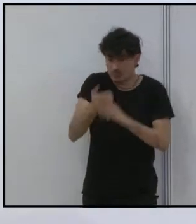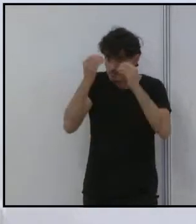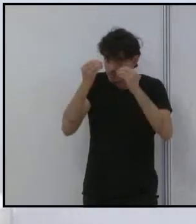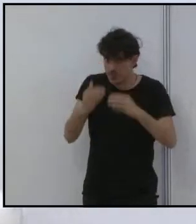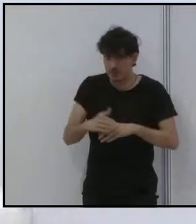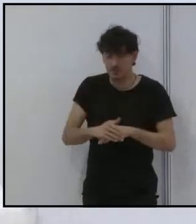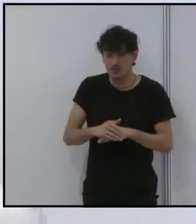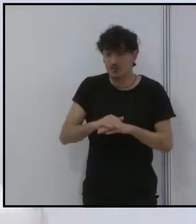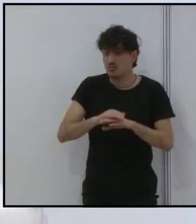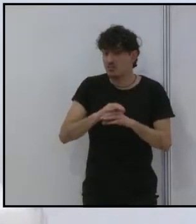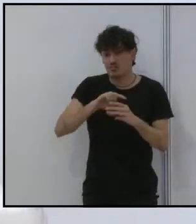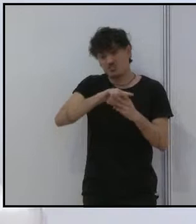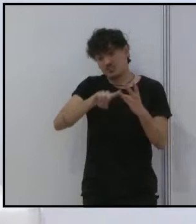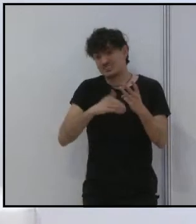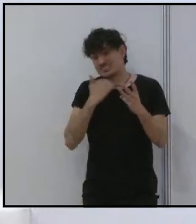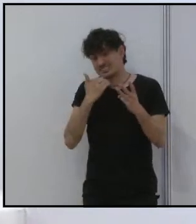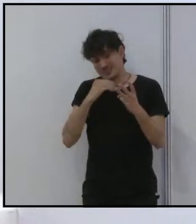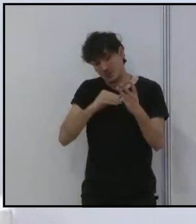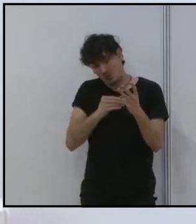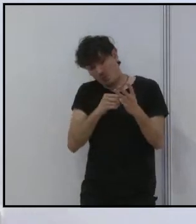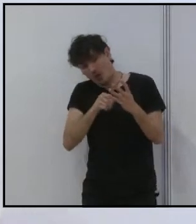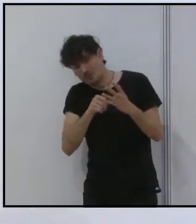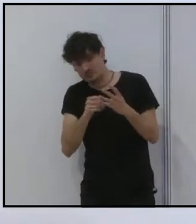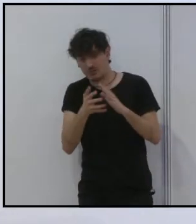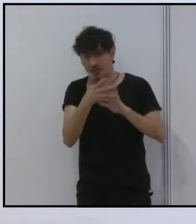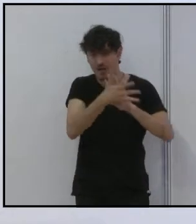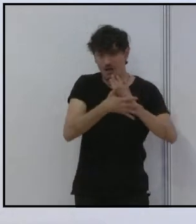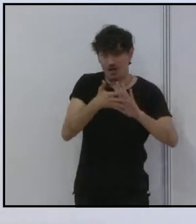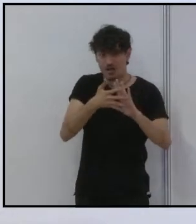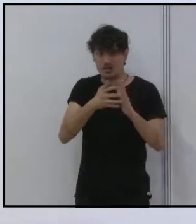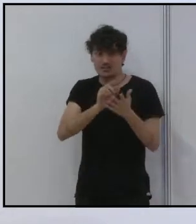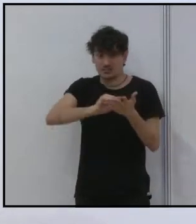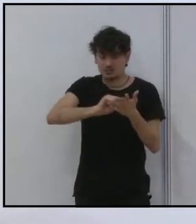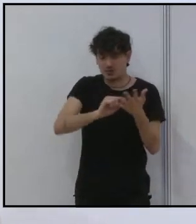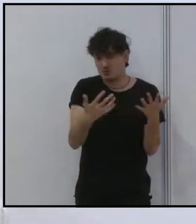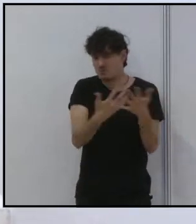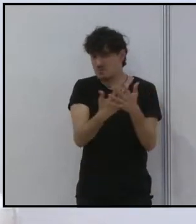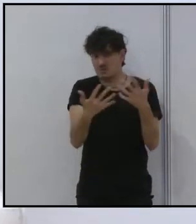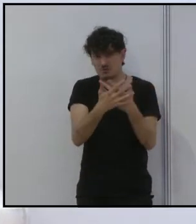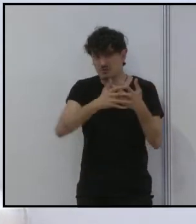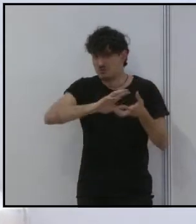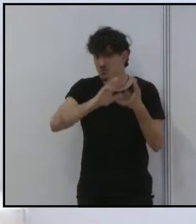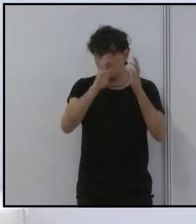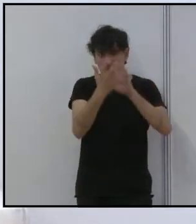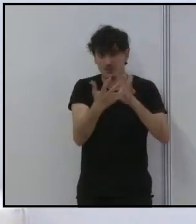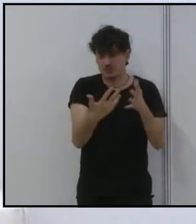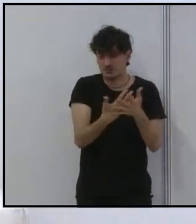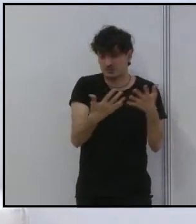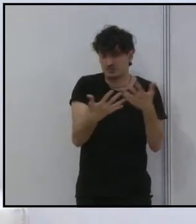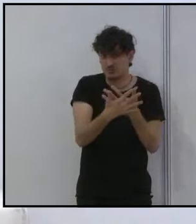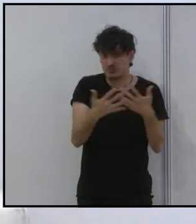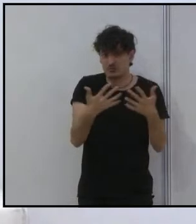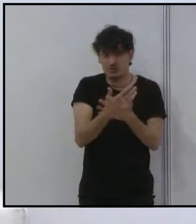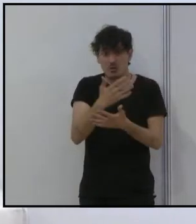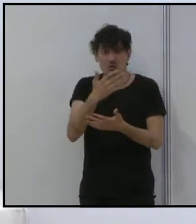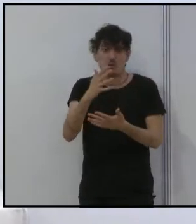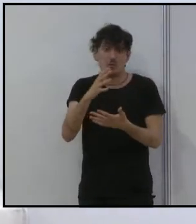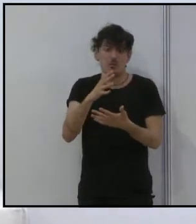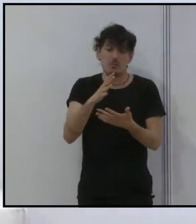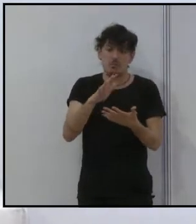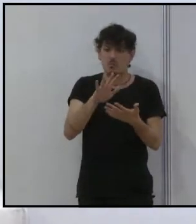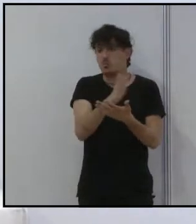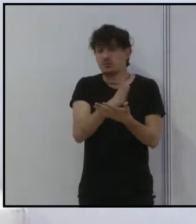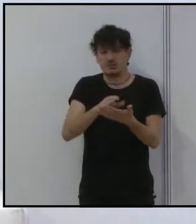tres, casi cuatro, de escrituras mutantes, de lo híbrido, de lo que se teje en los márgenes, de las poéticas